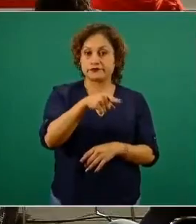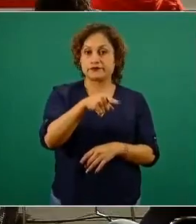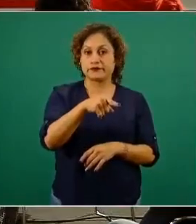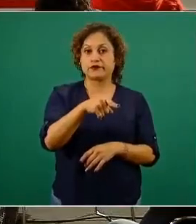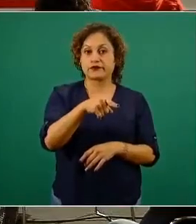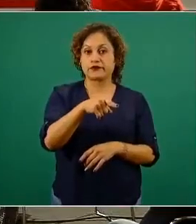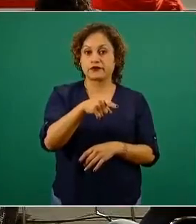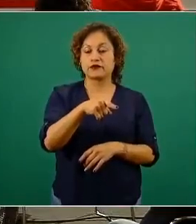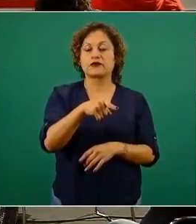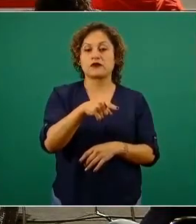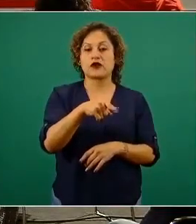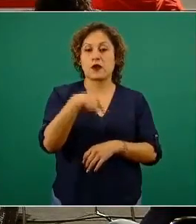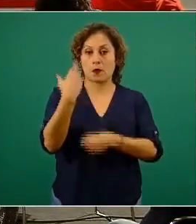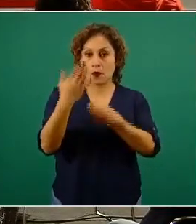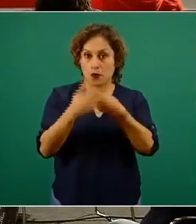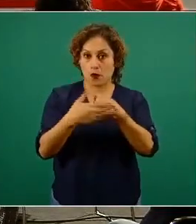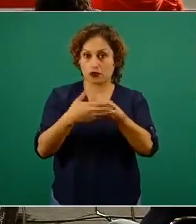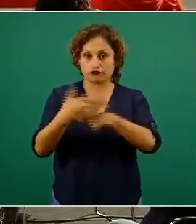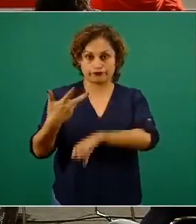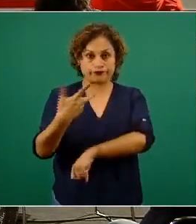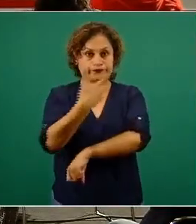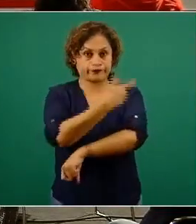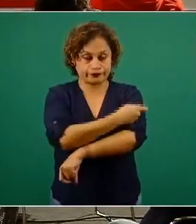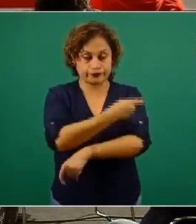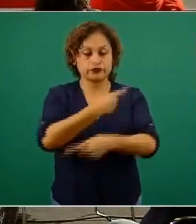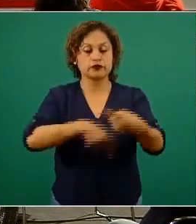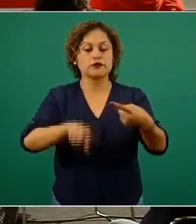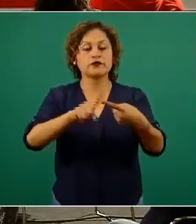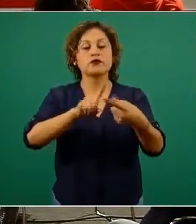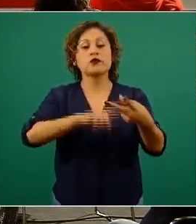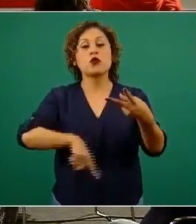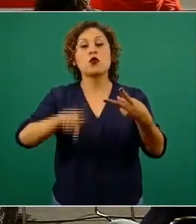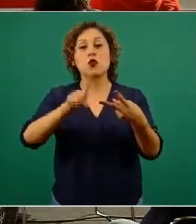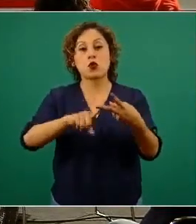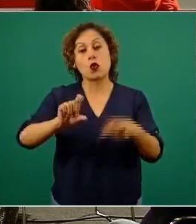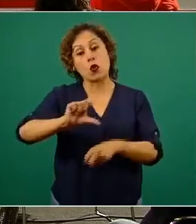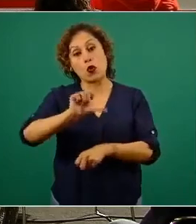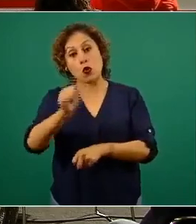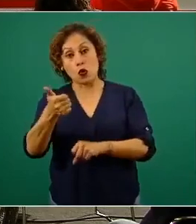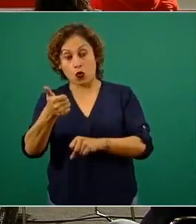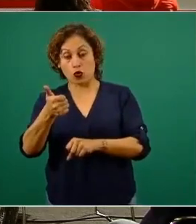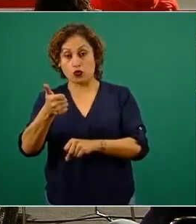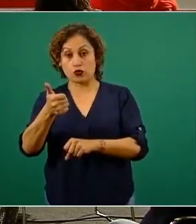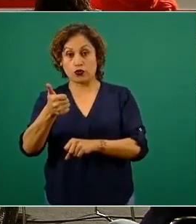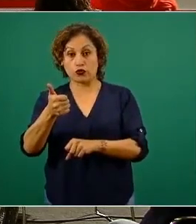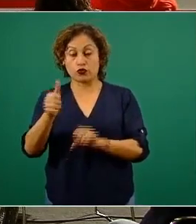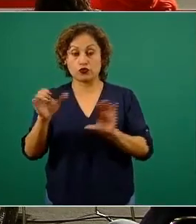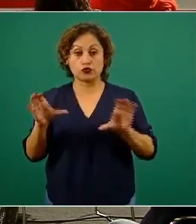la vacunación. Después hay otra zona que son